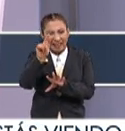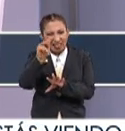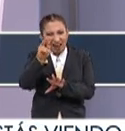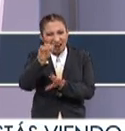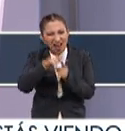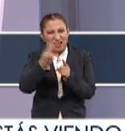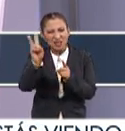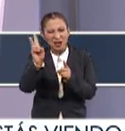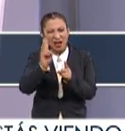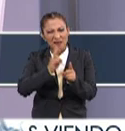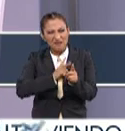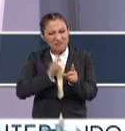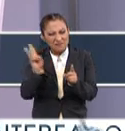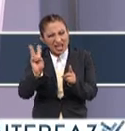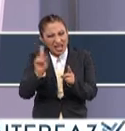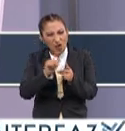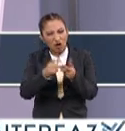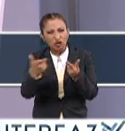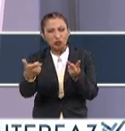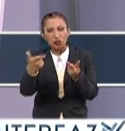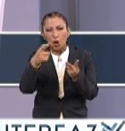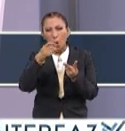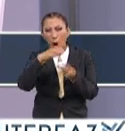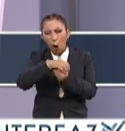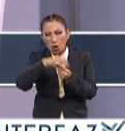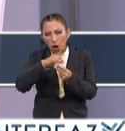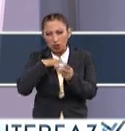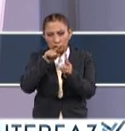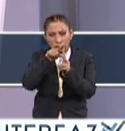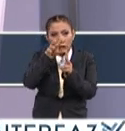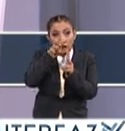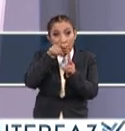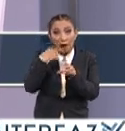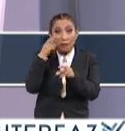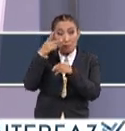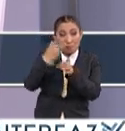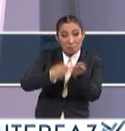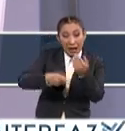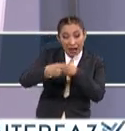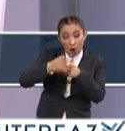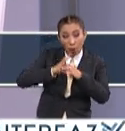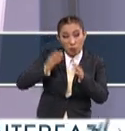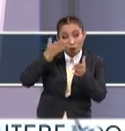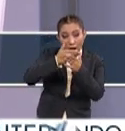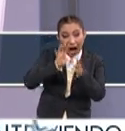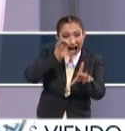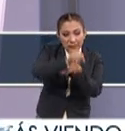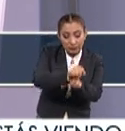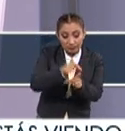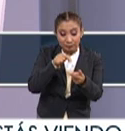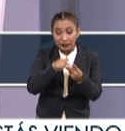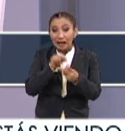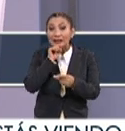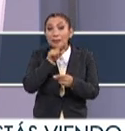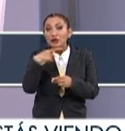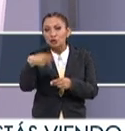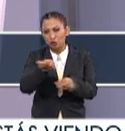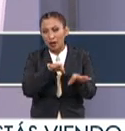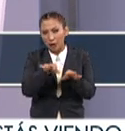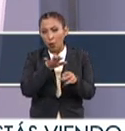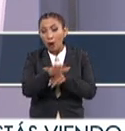bacterias, virus, hongos, etcétera, cosas que nos amenazan. Pero por otro lado también tienen como